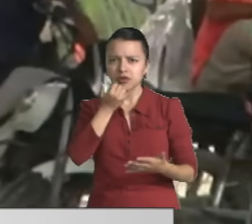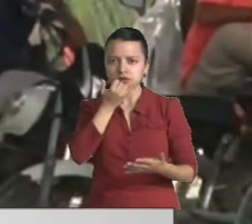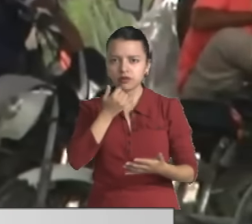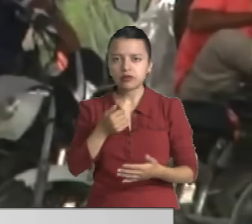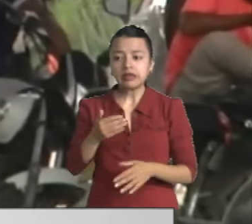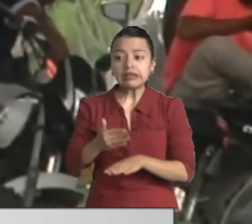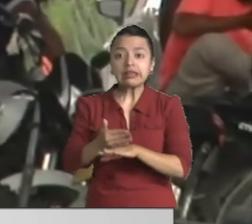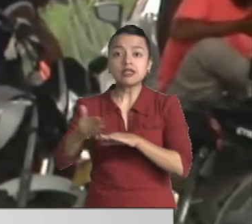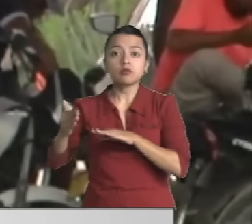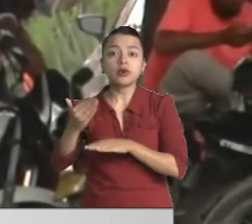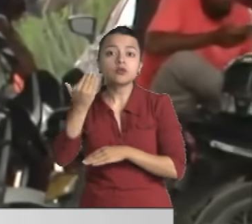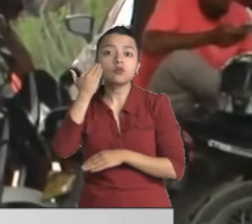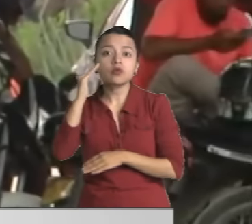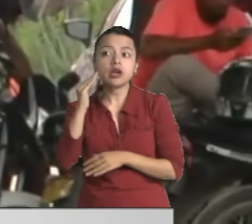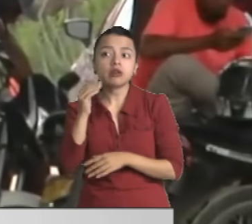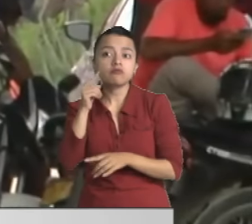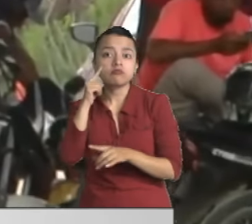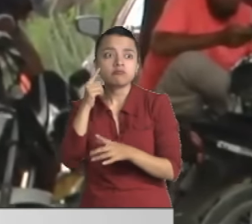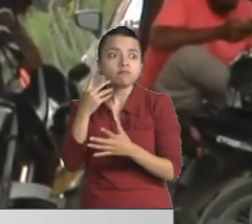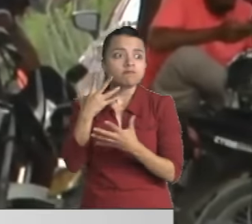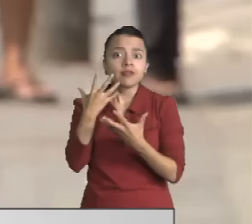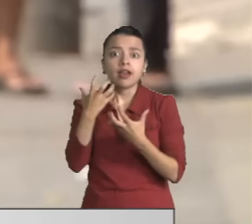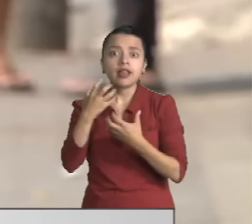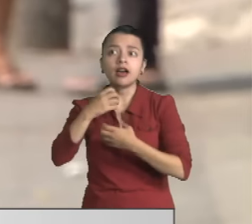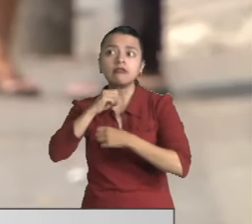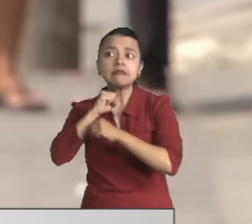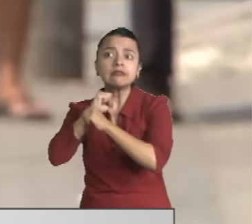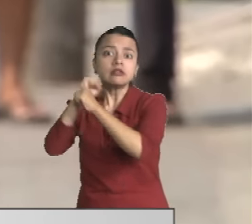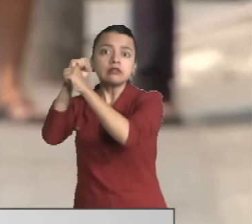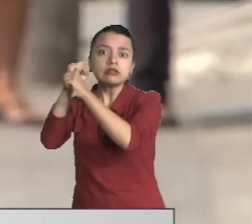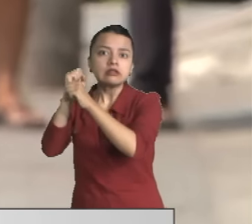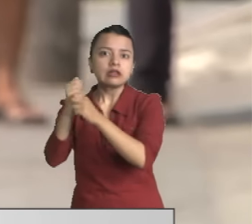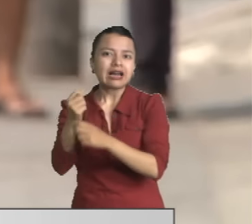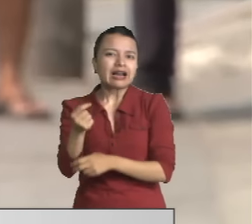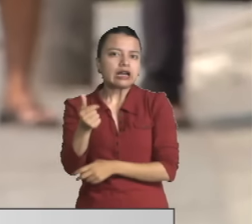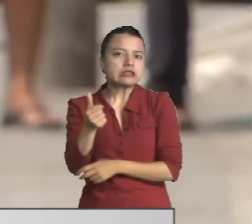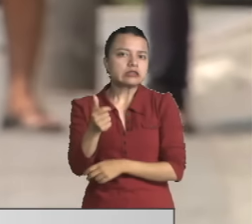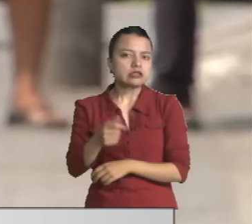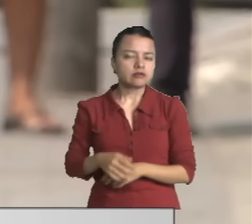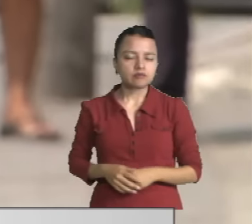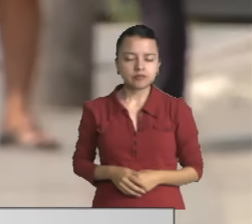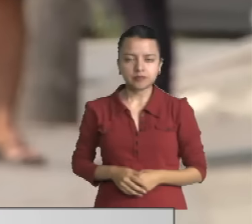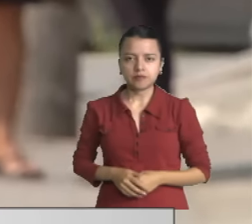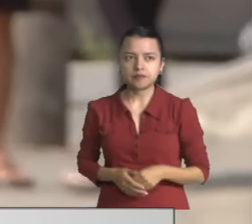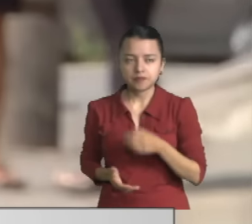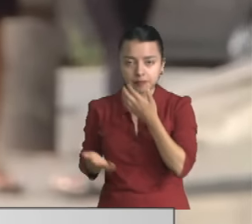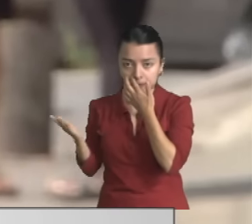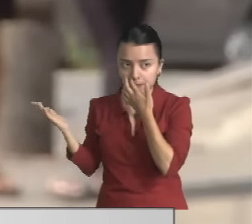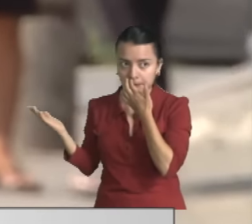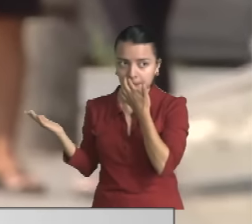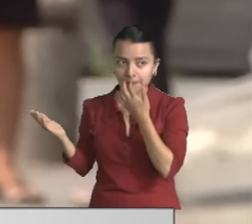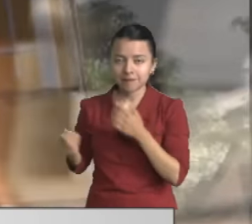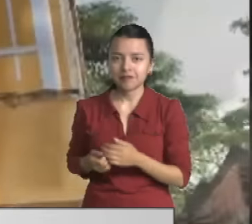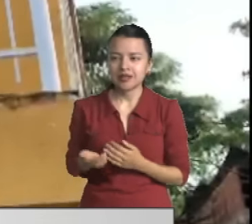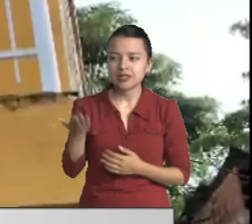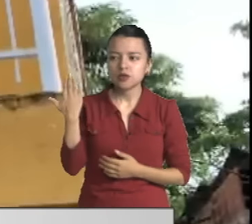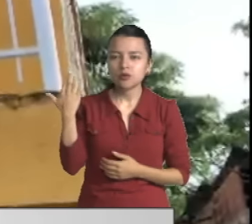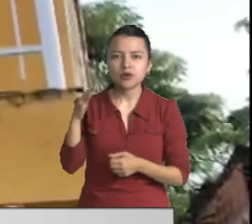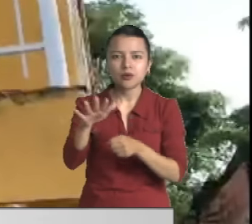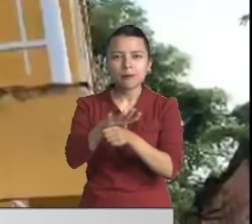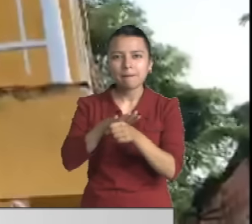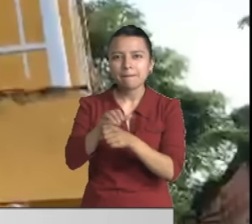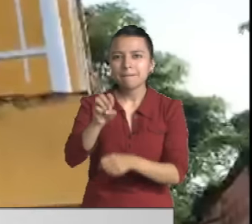La Policía Metropolitana de Cartagena reveló a Noticentro 1 CMI detalles del lamentable caso registrado en las últimas horas en el